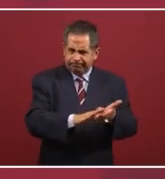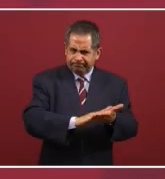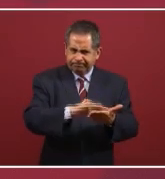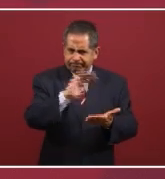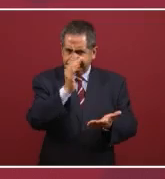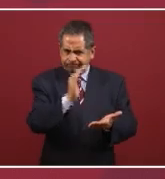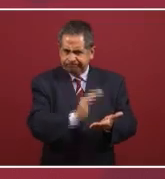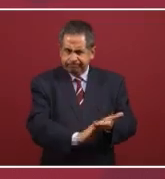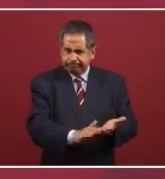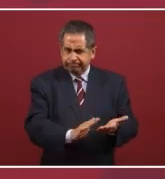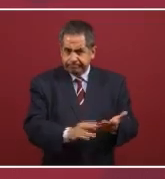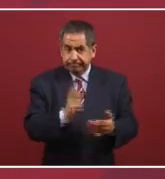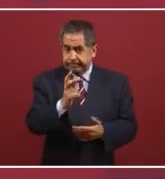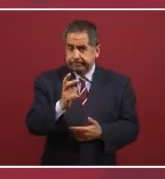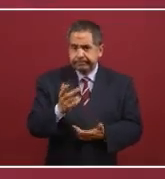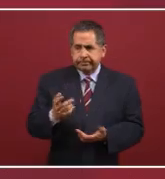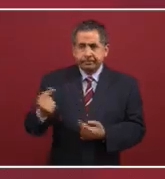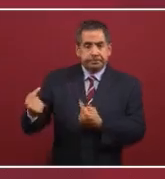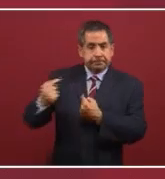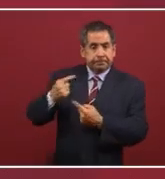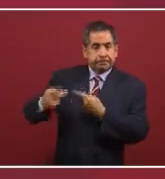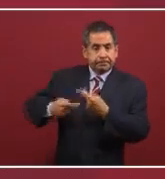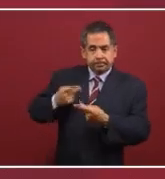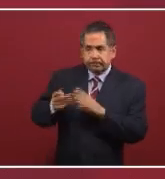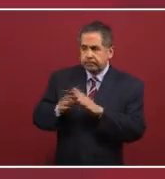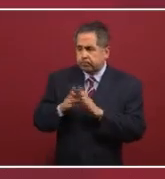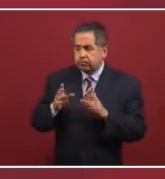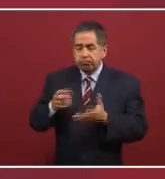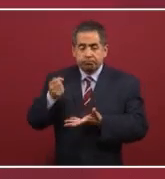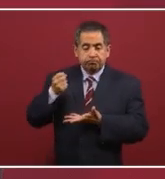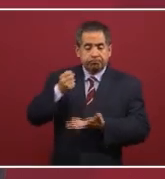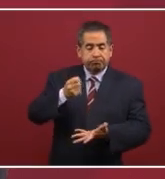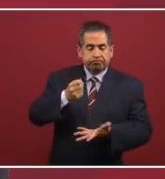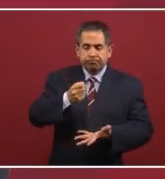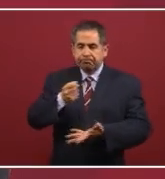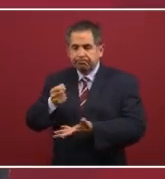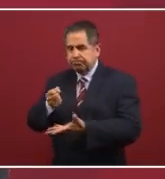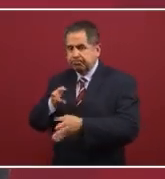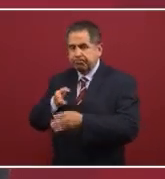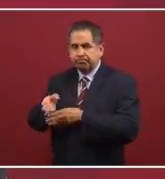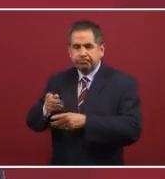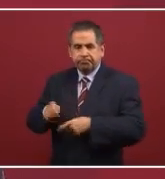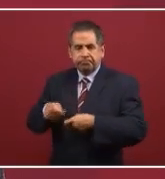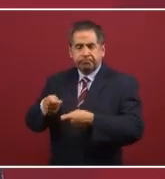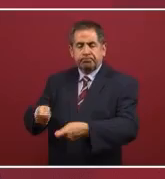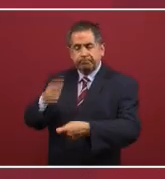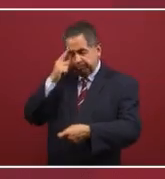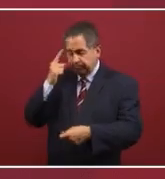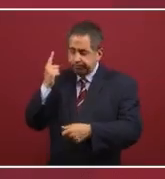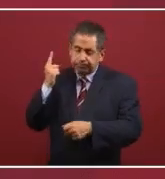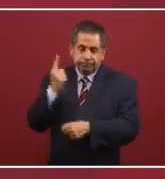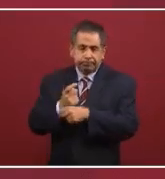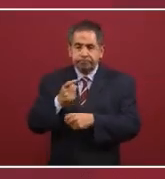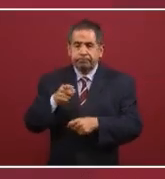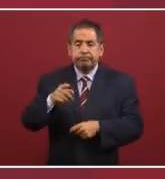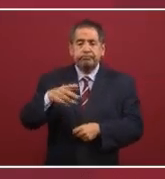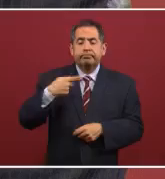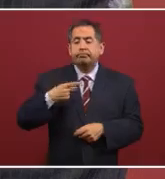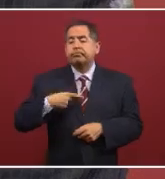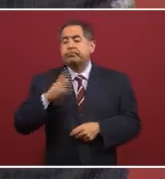cómo se está orientando el presupuesto para atender a los